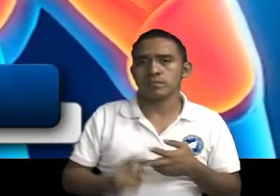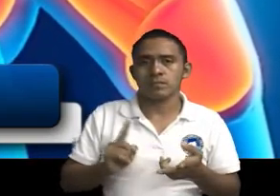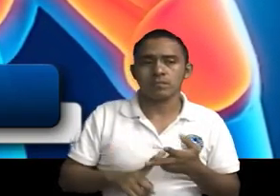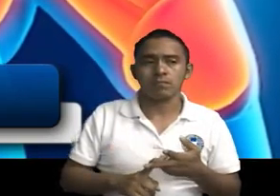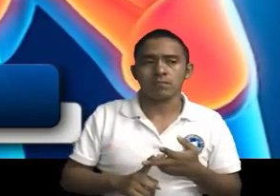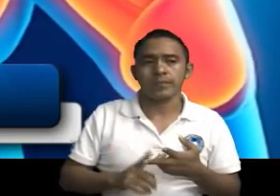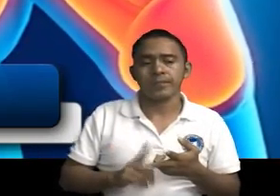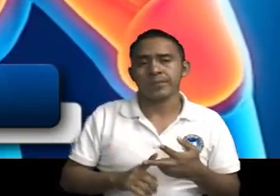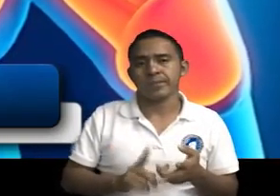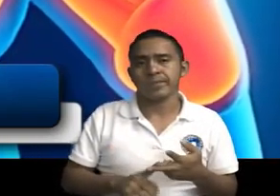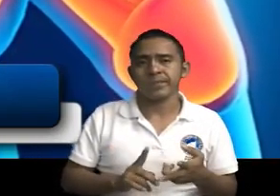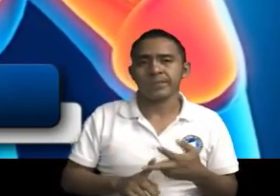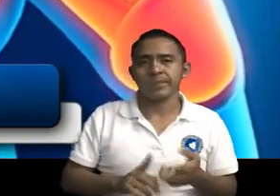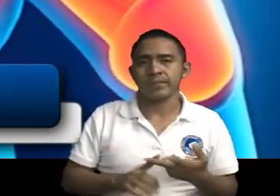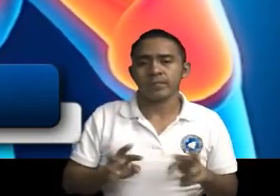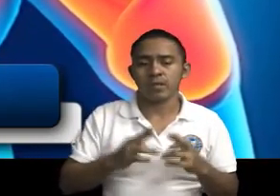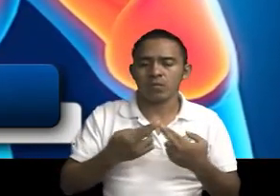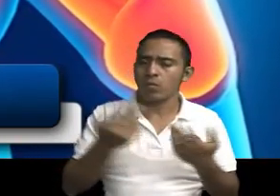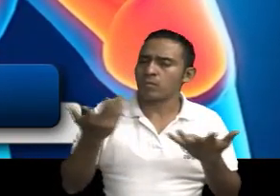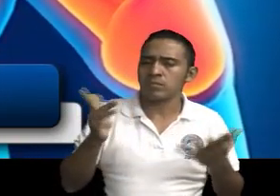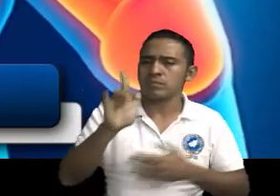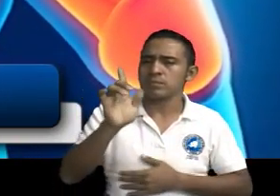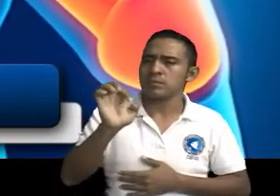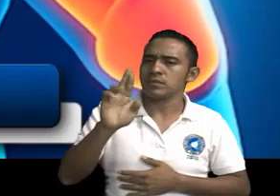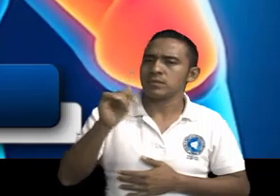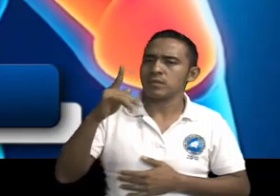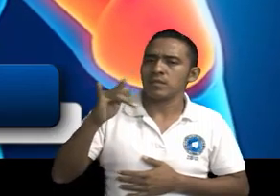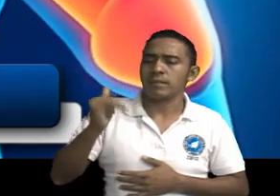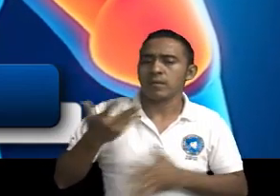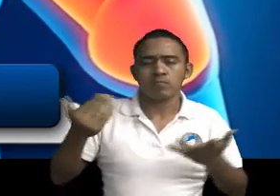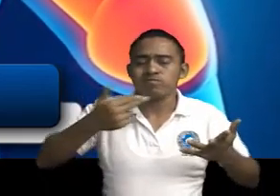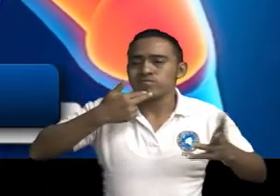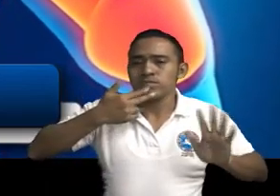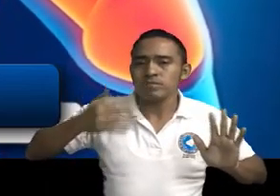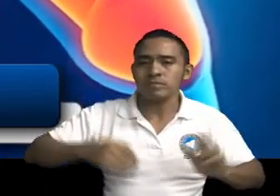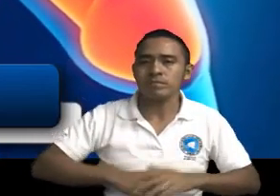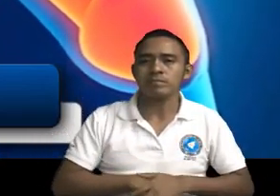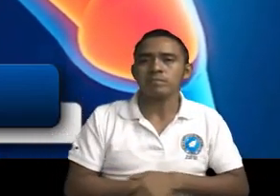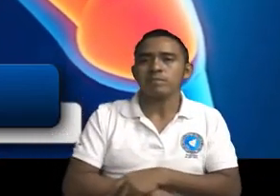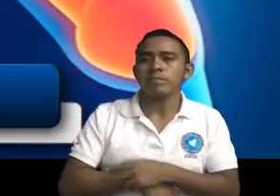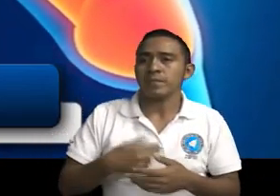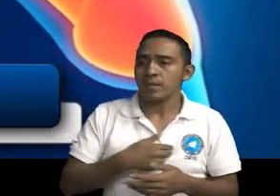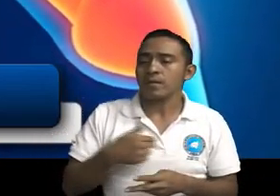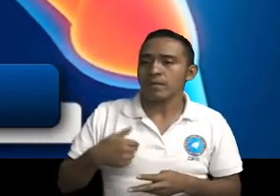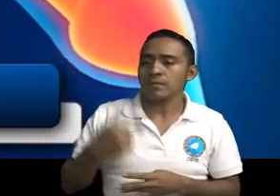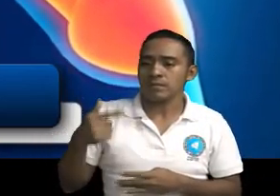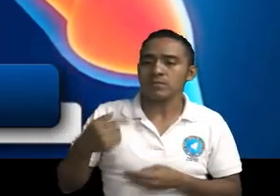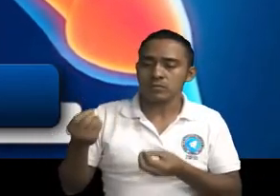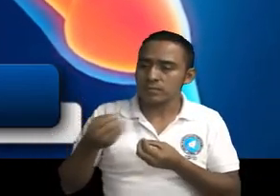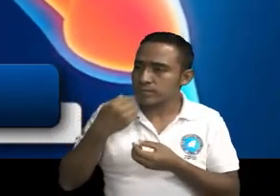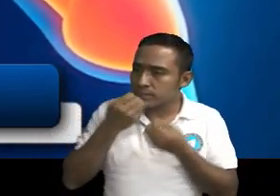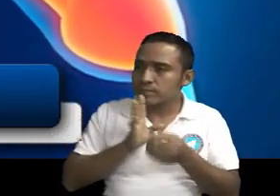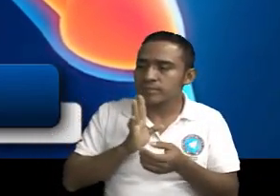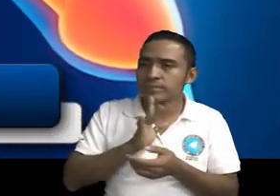sesiones de terapia? No sé, ¿qué tipo de tratamiento es el que se recomienda o el que